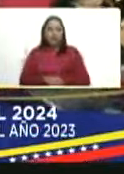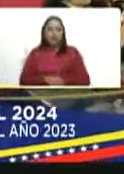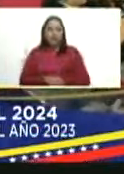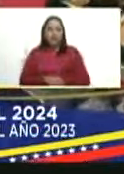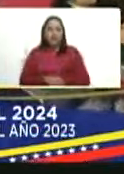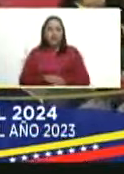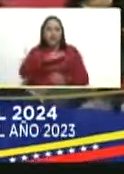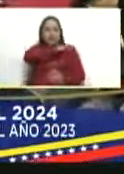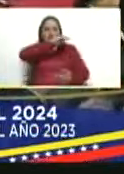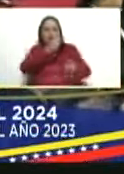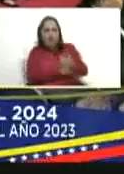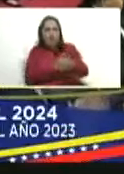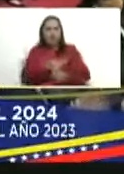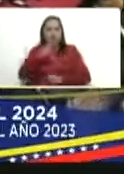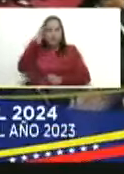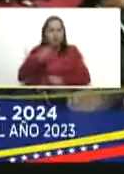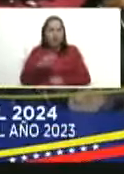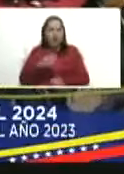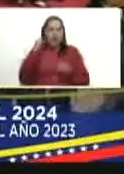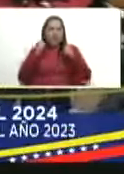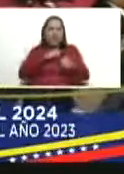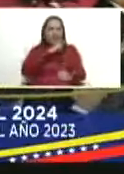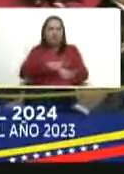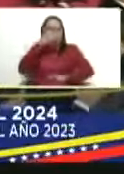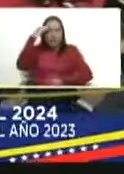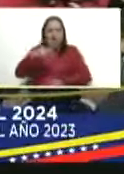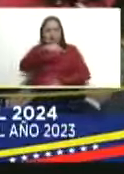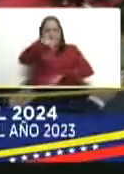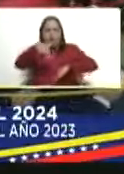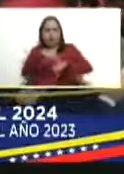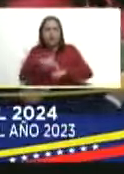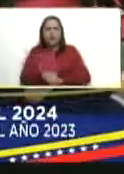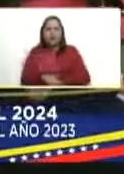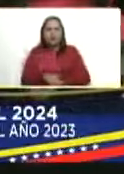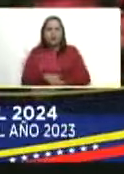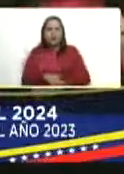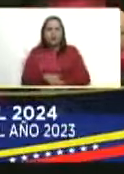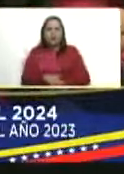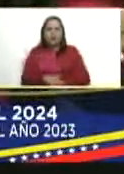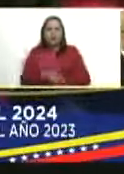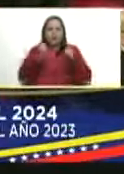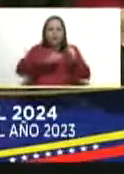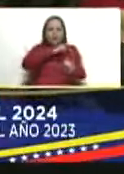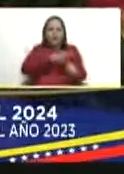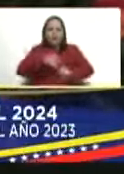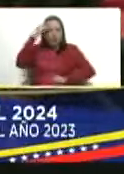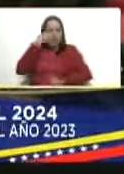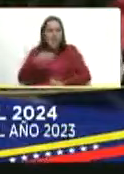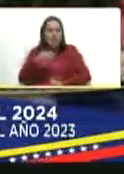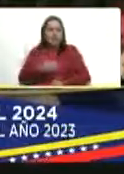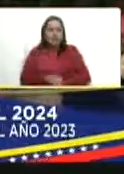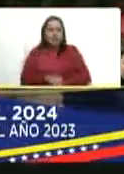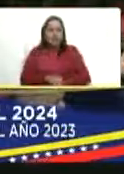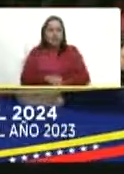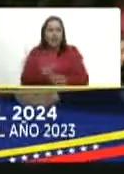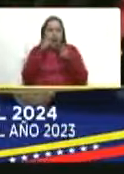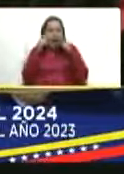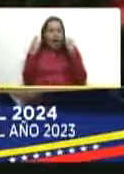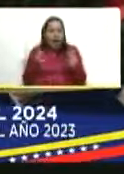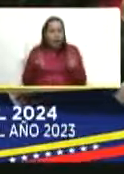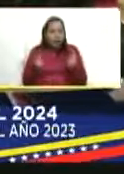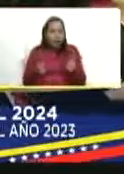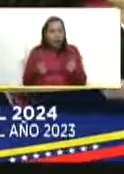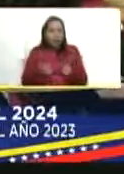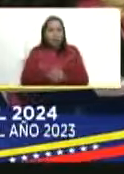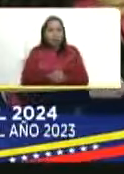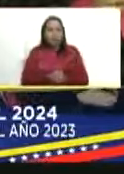Fuerza Armada, poder militar de la nación, poder militar, alerta